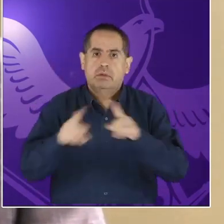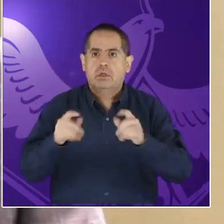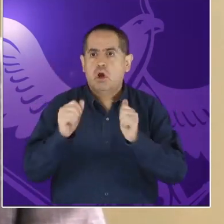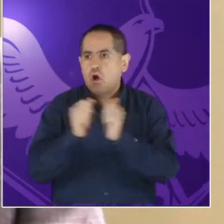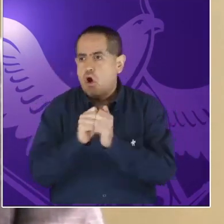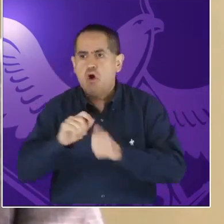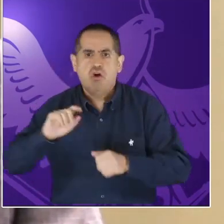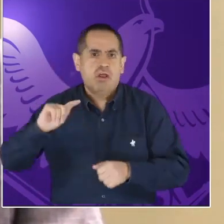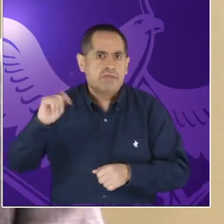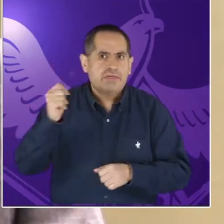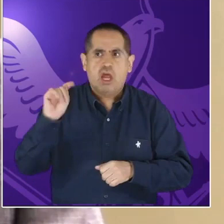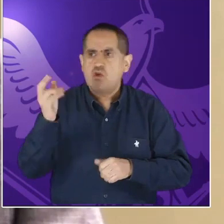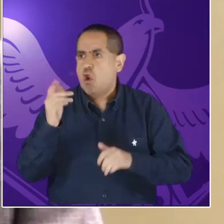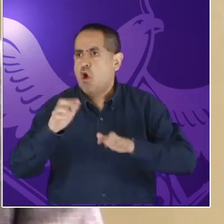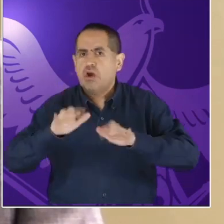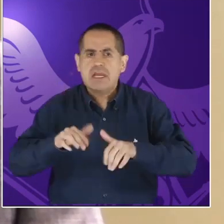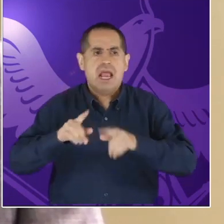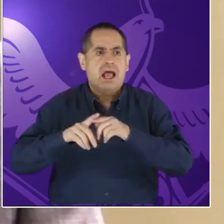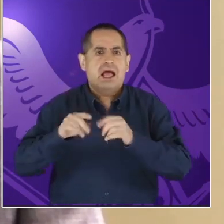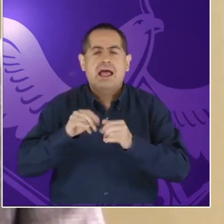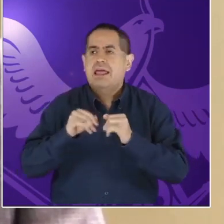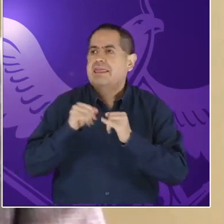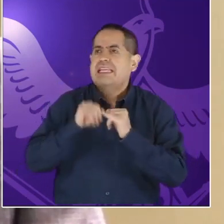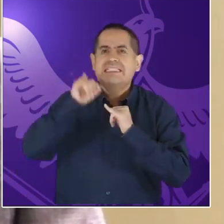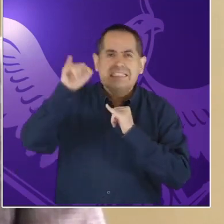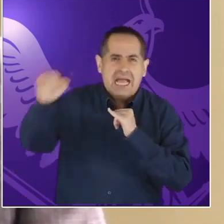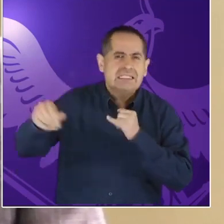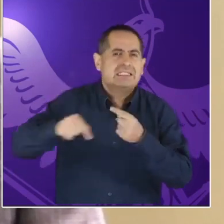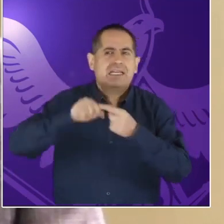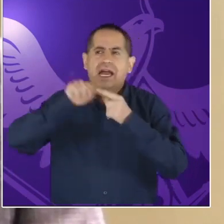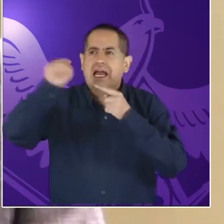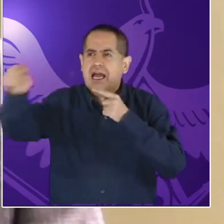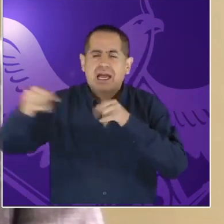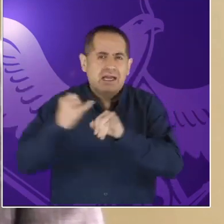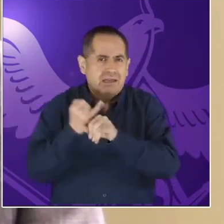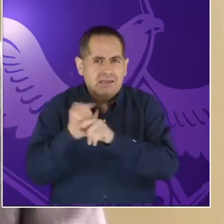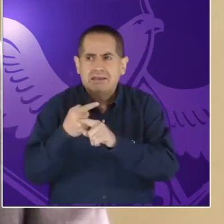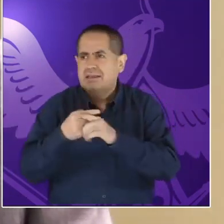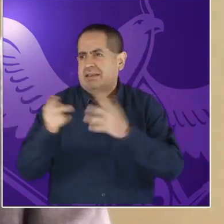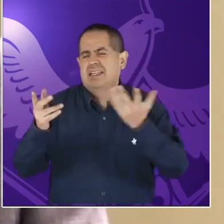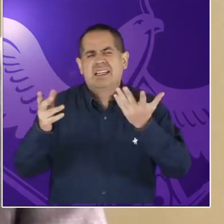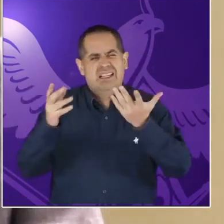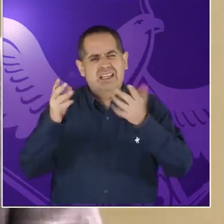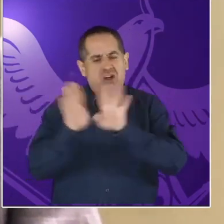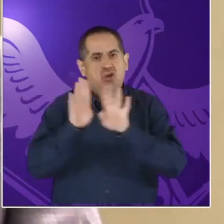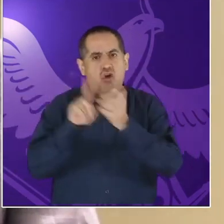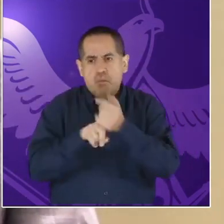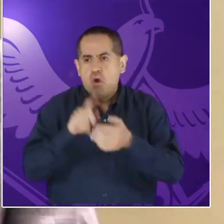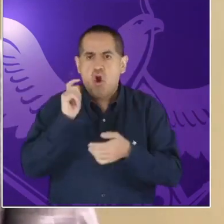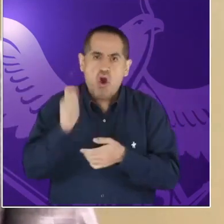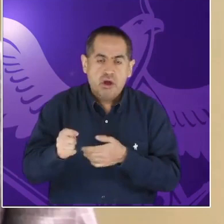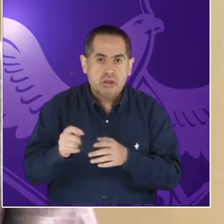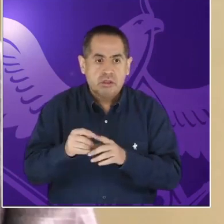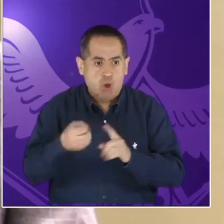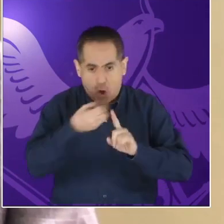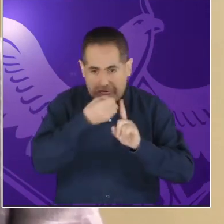novedosa por las plataformas, novedosa por el tema de la distancia, novedosa porque no se puede organizar todo como